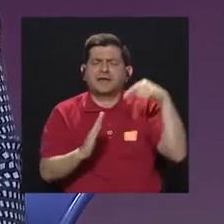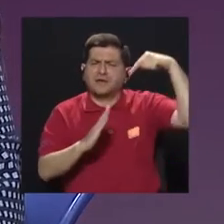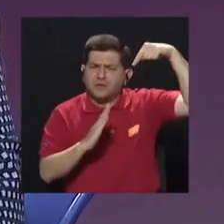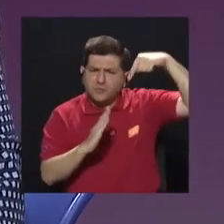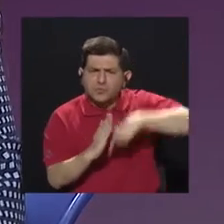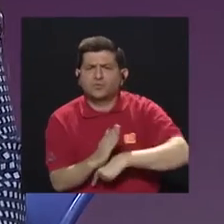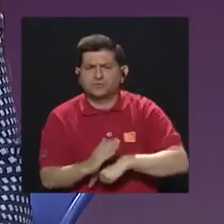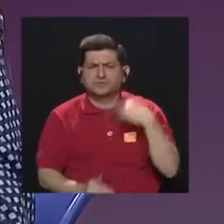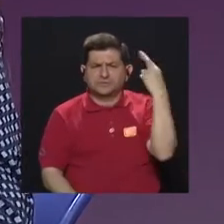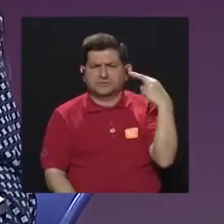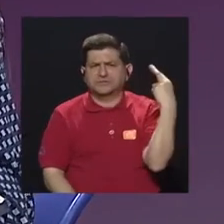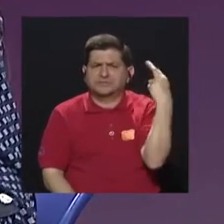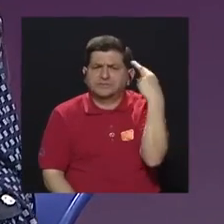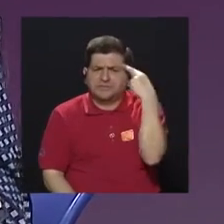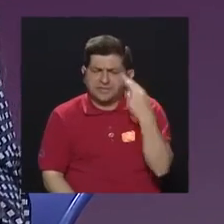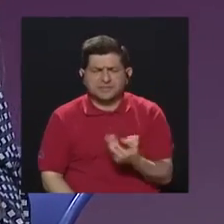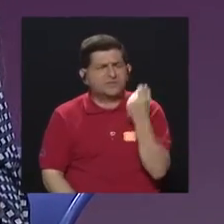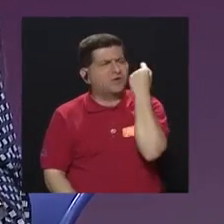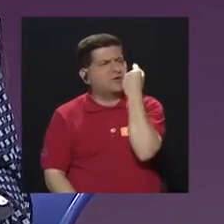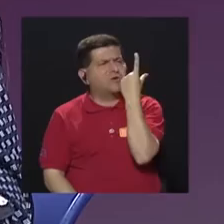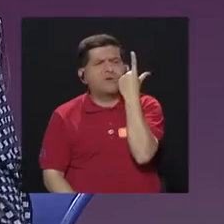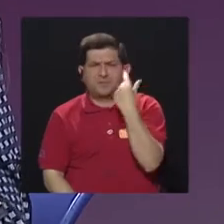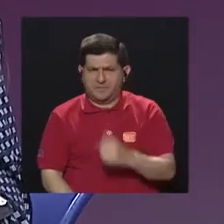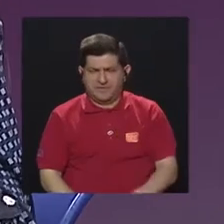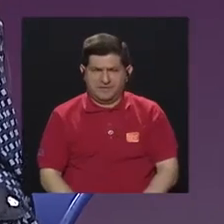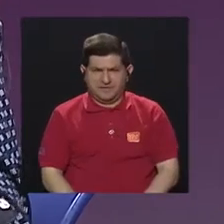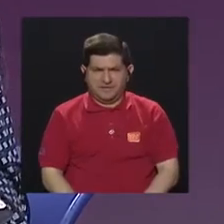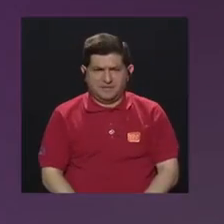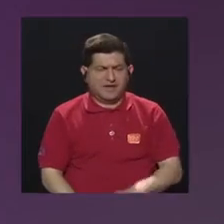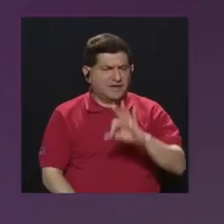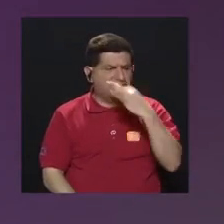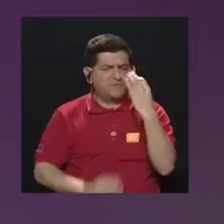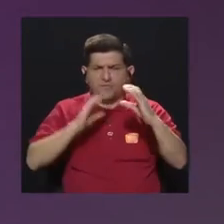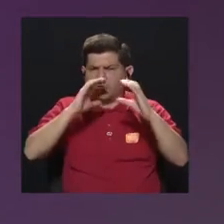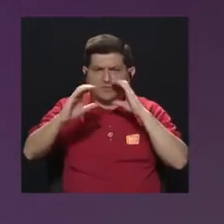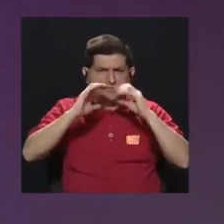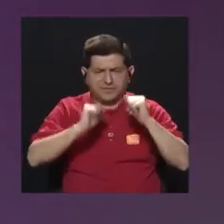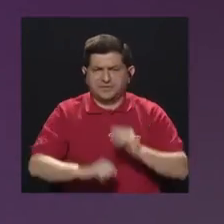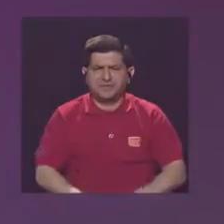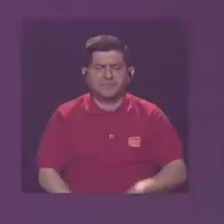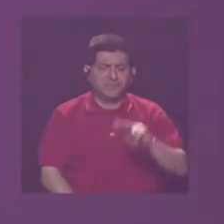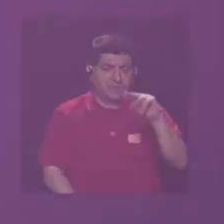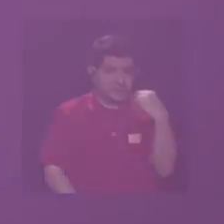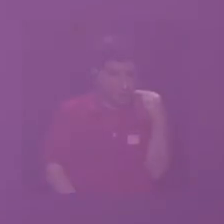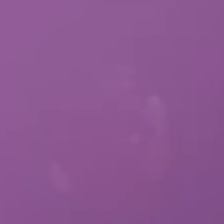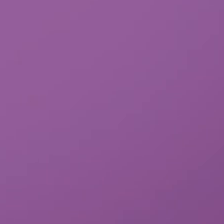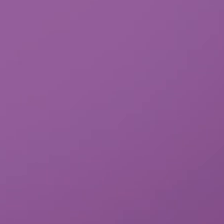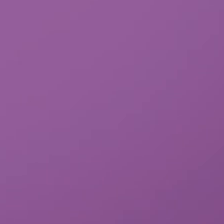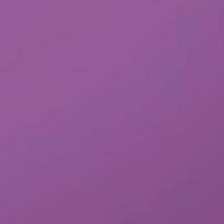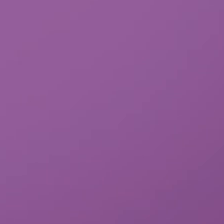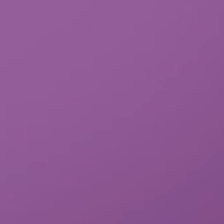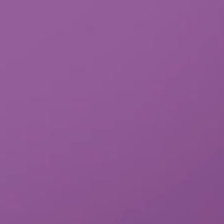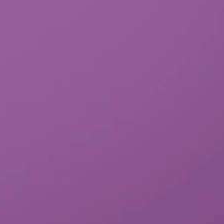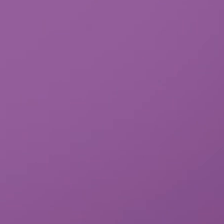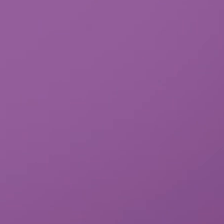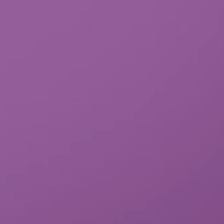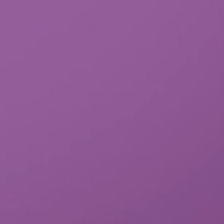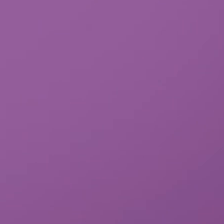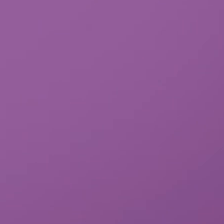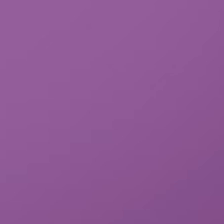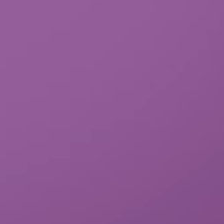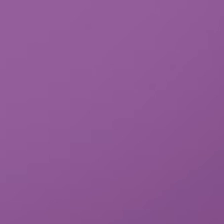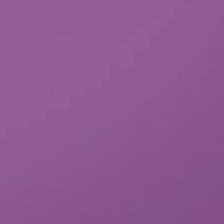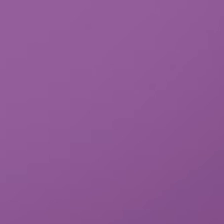poquito en porque como comprender charo porque los medios noticiosos de alguna manera éste siguen